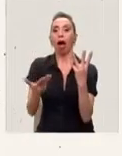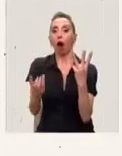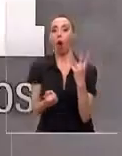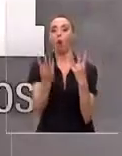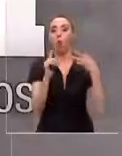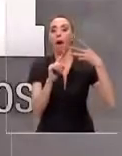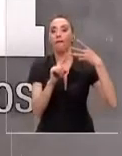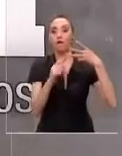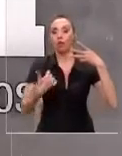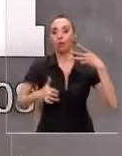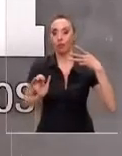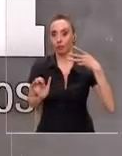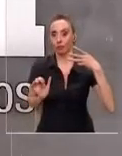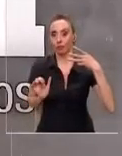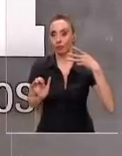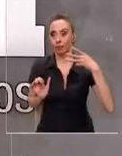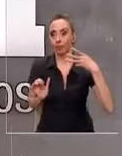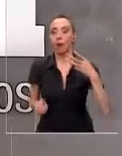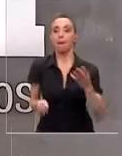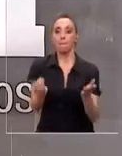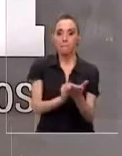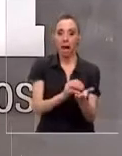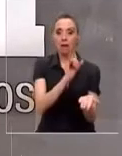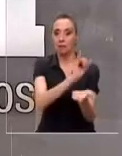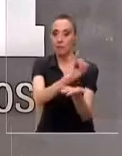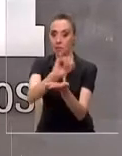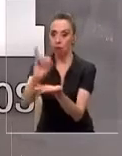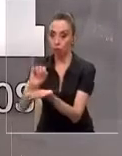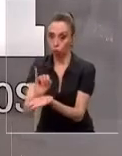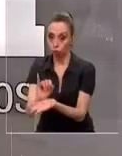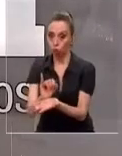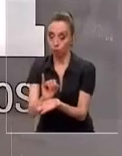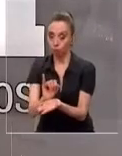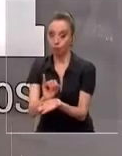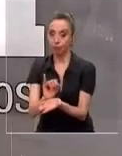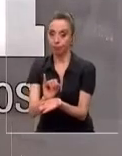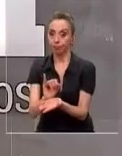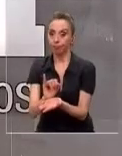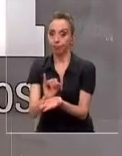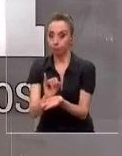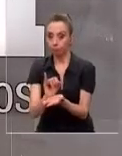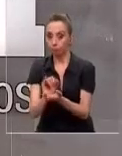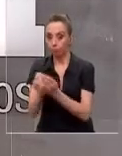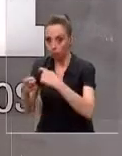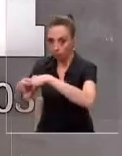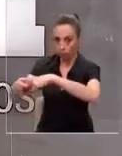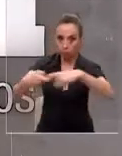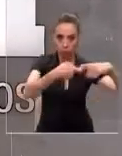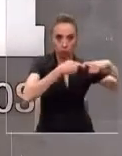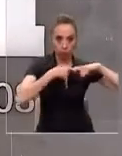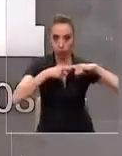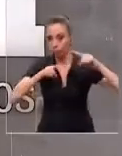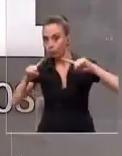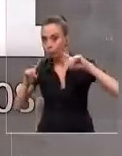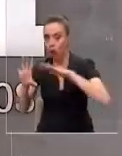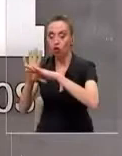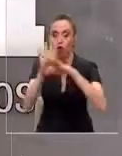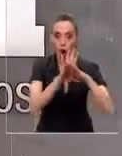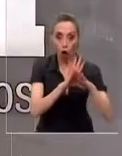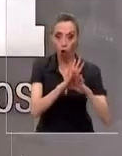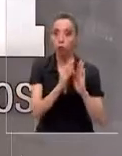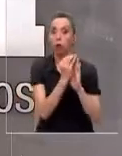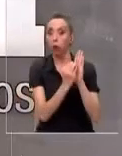de Investigaciones. Mientras más instituciones debidamente, digamos, cohesionada y coordinada, yo creo